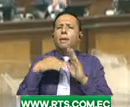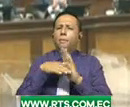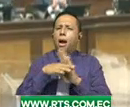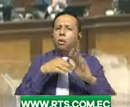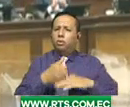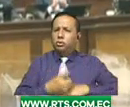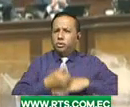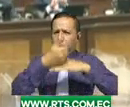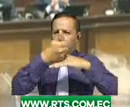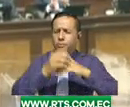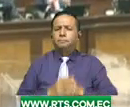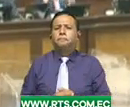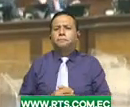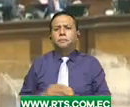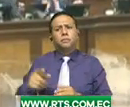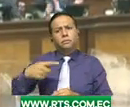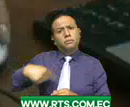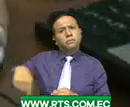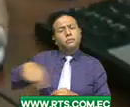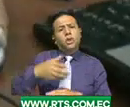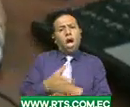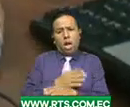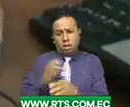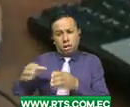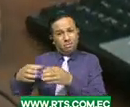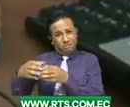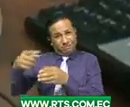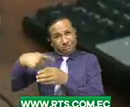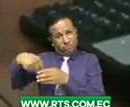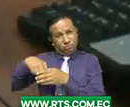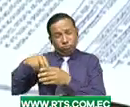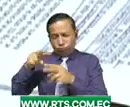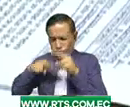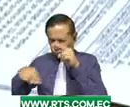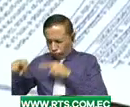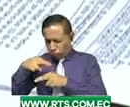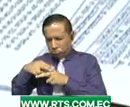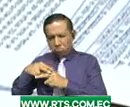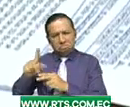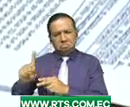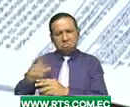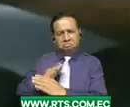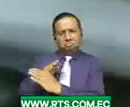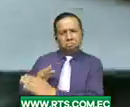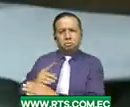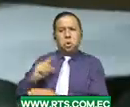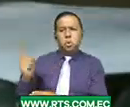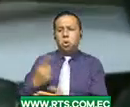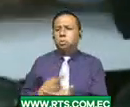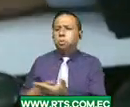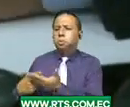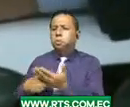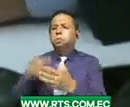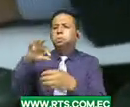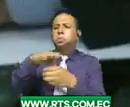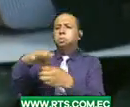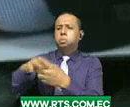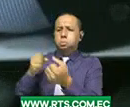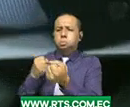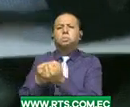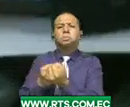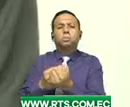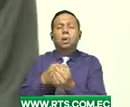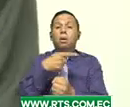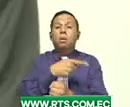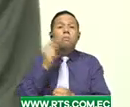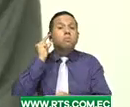Nacional rechazó el informe de la Comisión de Fiscalización y llama a la superintendenta de bancos, Ruth Arregui, a juicio